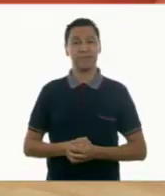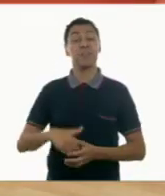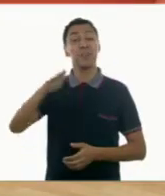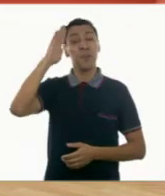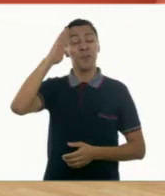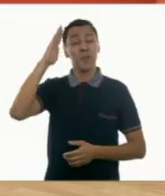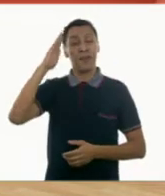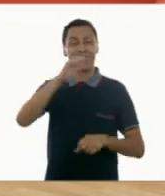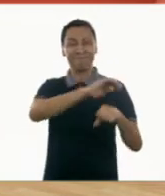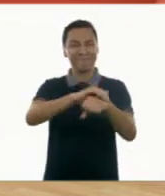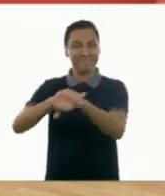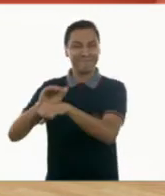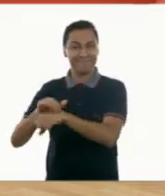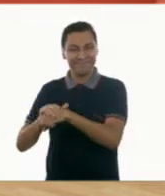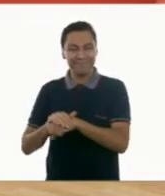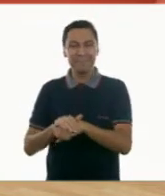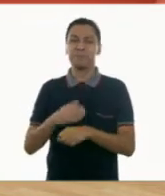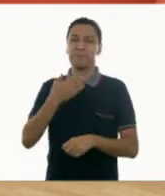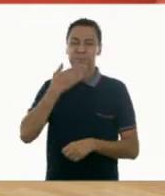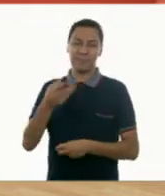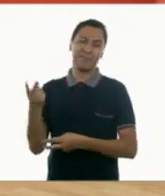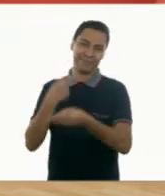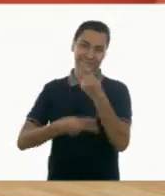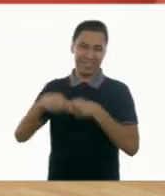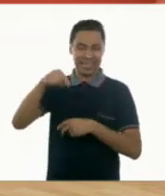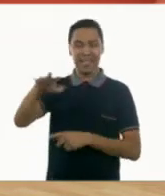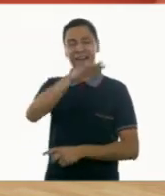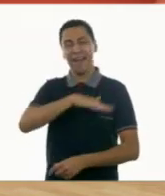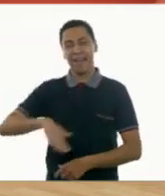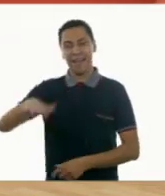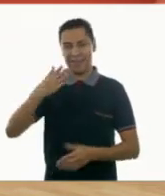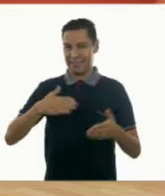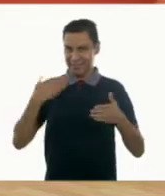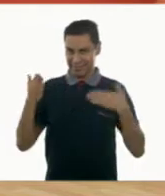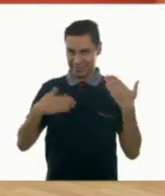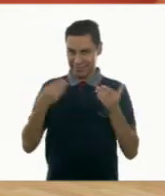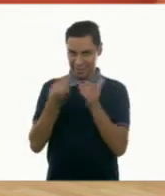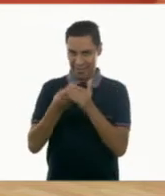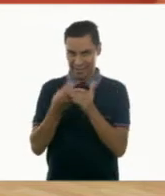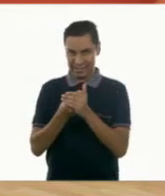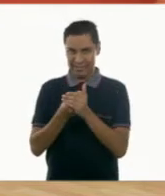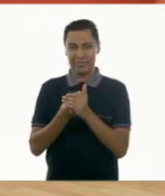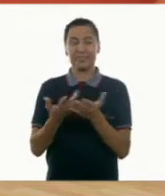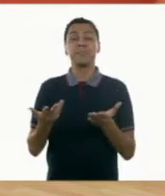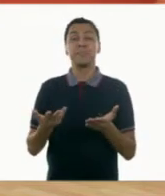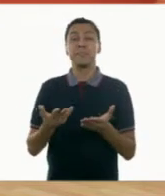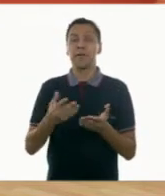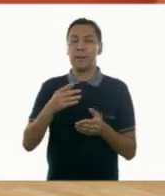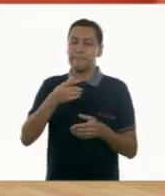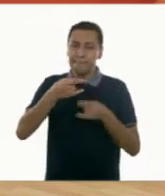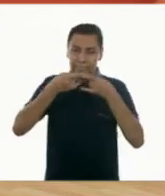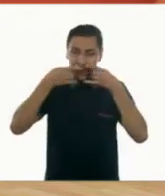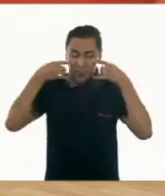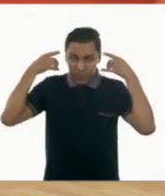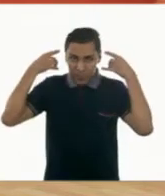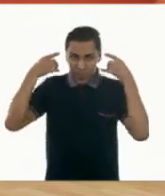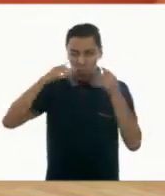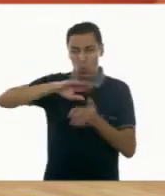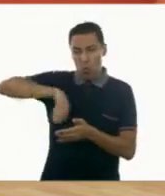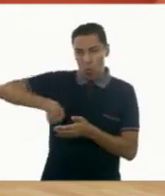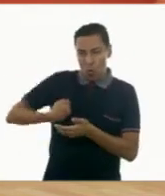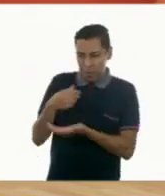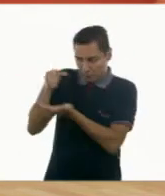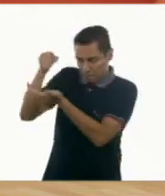Hola, chicos y chicas. Bienvenidos a su zona de diversión. Pero primero, voy a guardar mi cubrebocas en un lugar